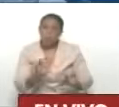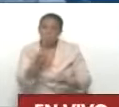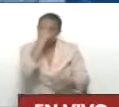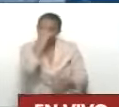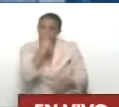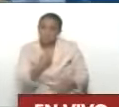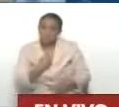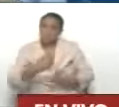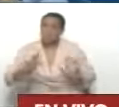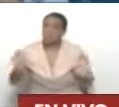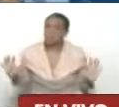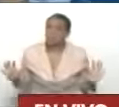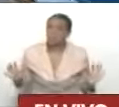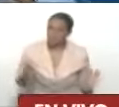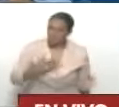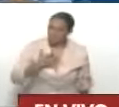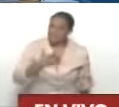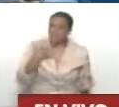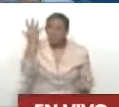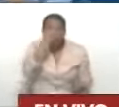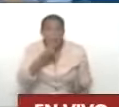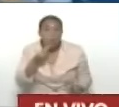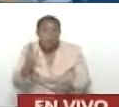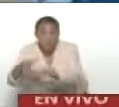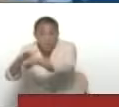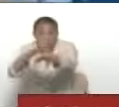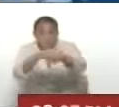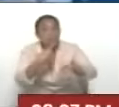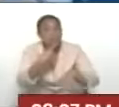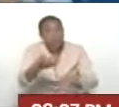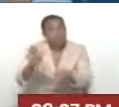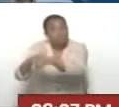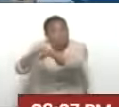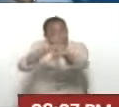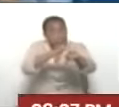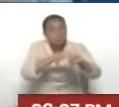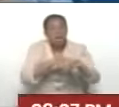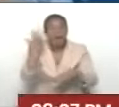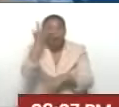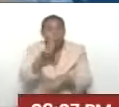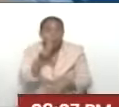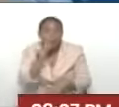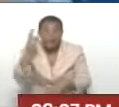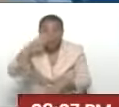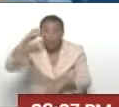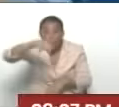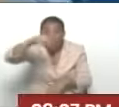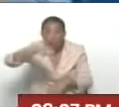Sí. Pero yo le digo a los muchachos y muchachas. Y el optimismo sobre todo. A la juventud.